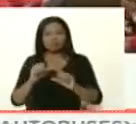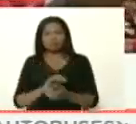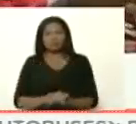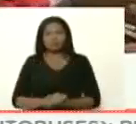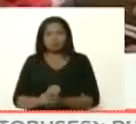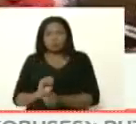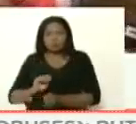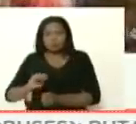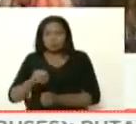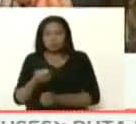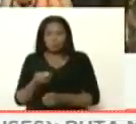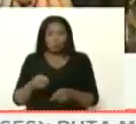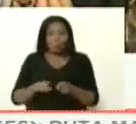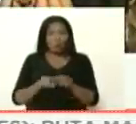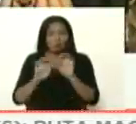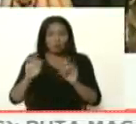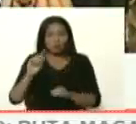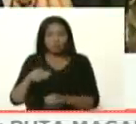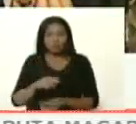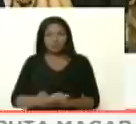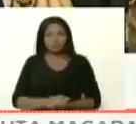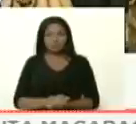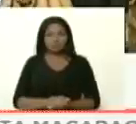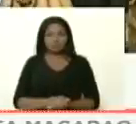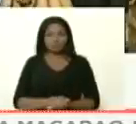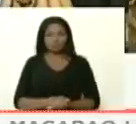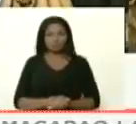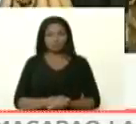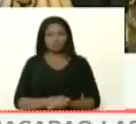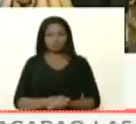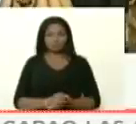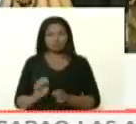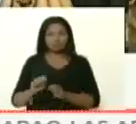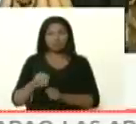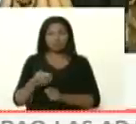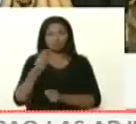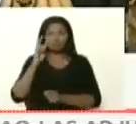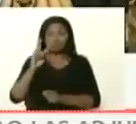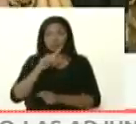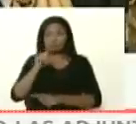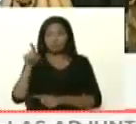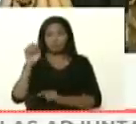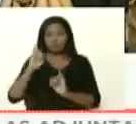Apriete duro ahí, general, apriete duro. Así es, fíjense ustedes.